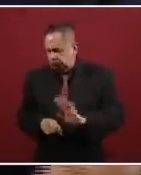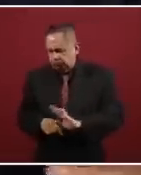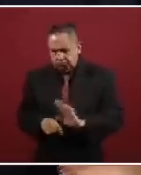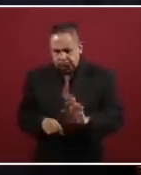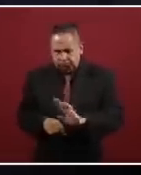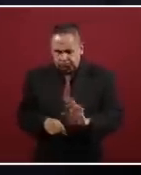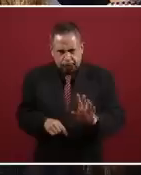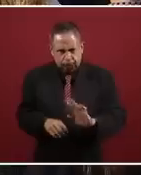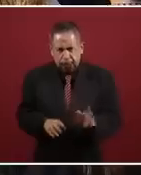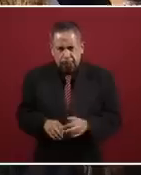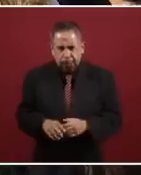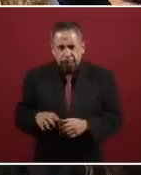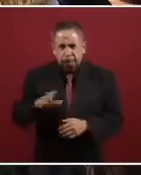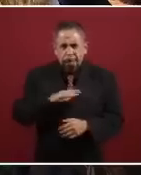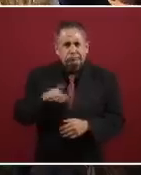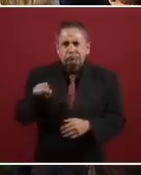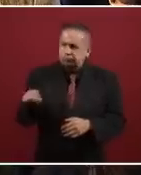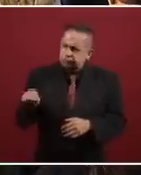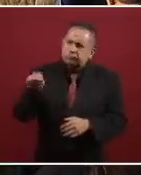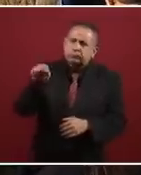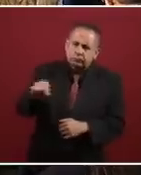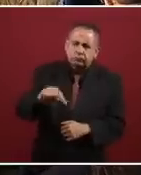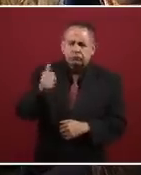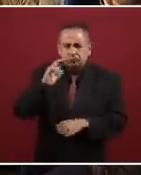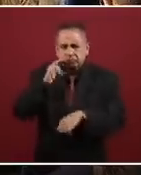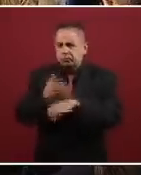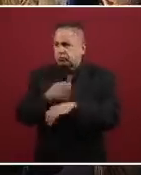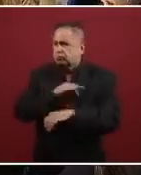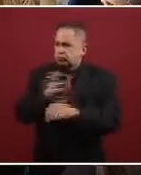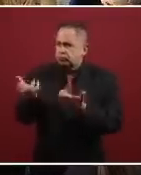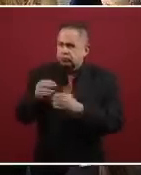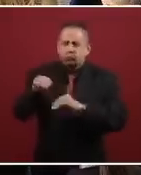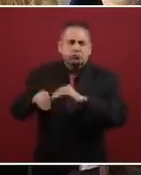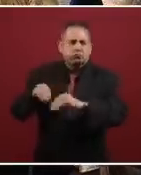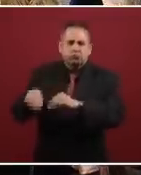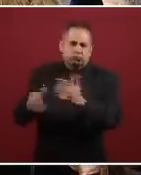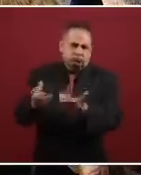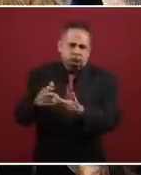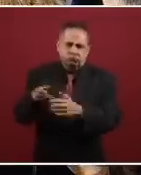hay otras tareas que se van a seguir